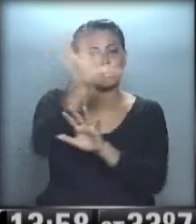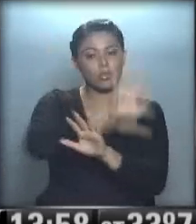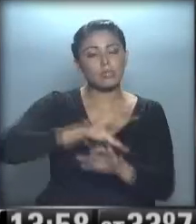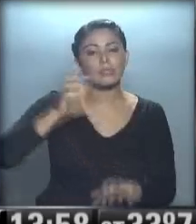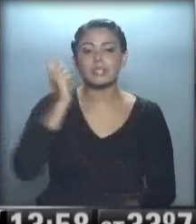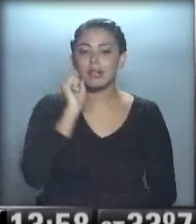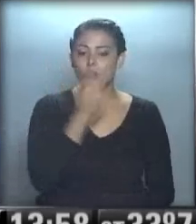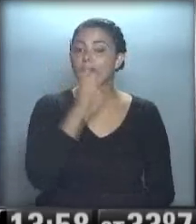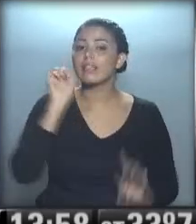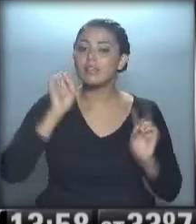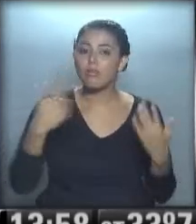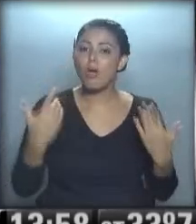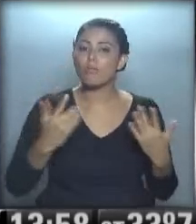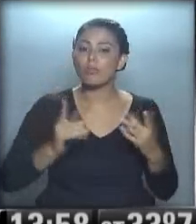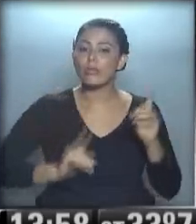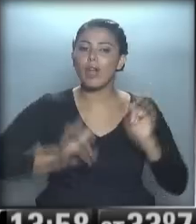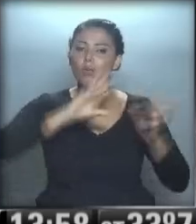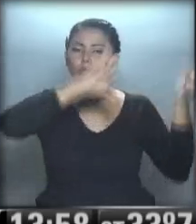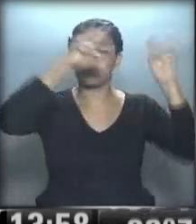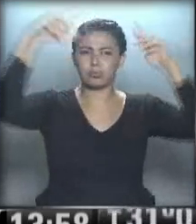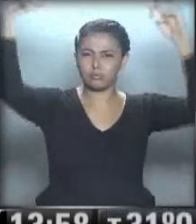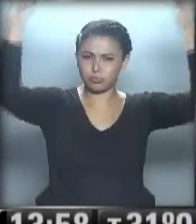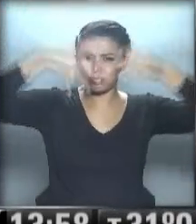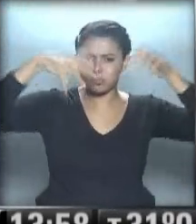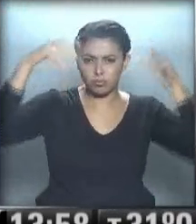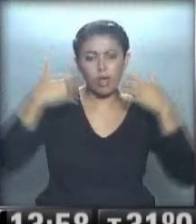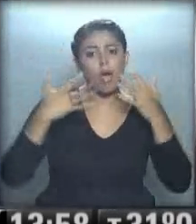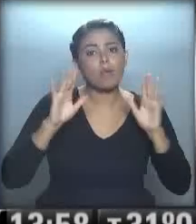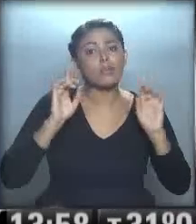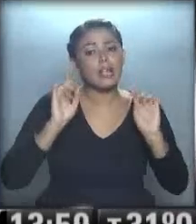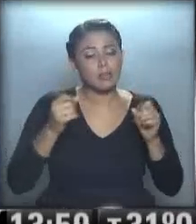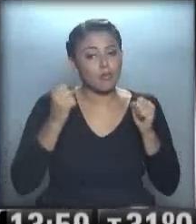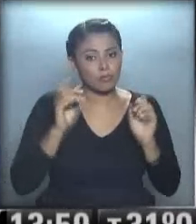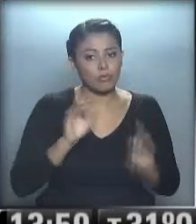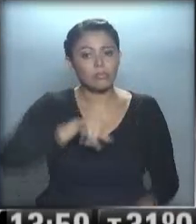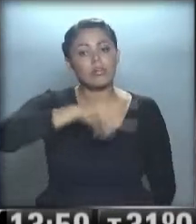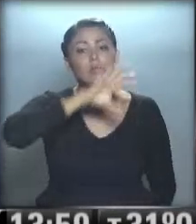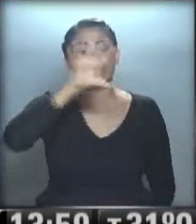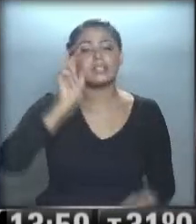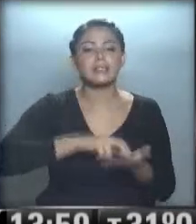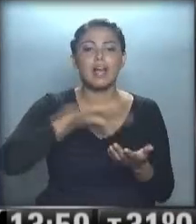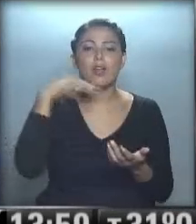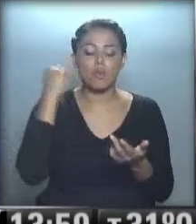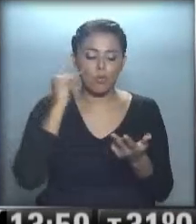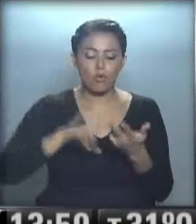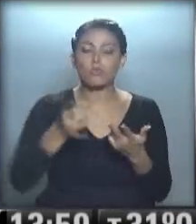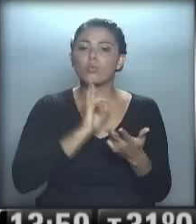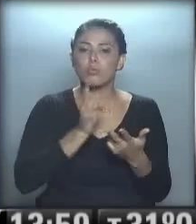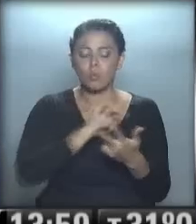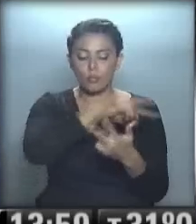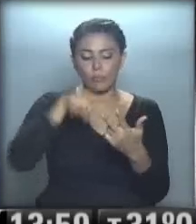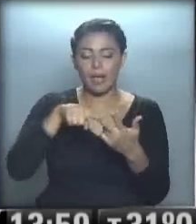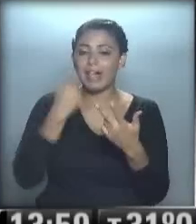Luis, aquí también hay probabilidad que se forme alguna tormentita y puede ser bastante intensa. Salta, Jujuy, Tucumán, alta